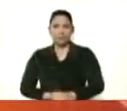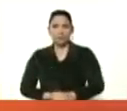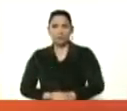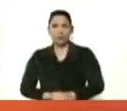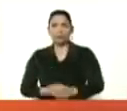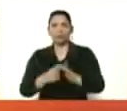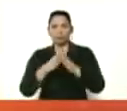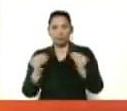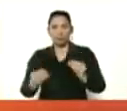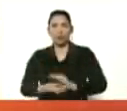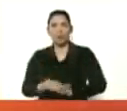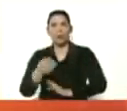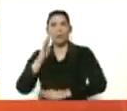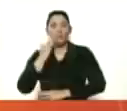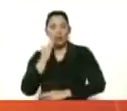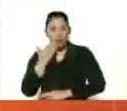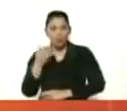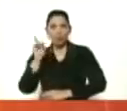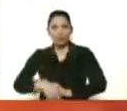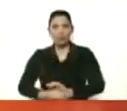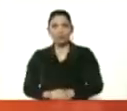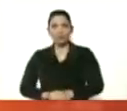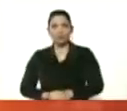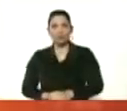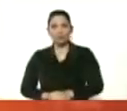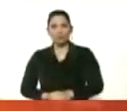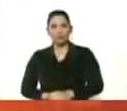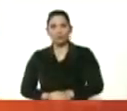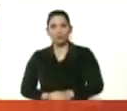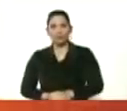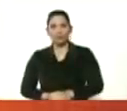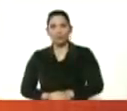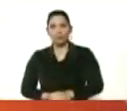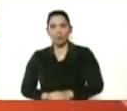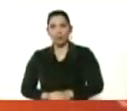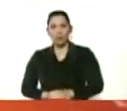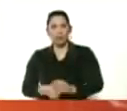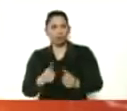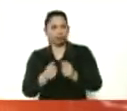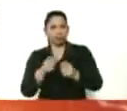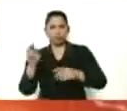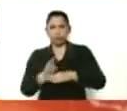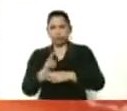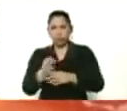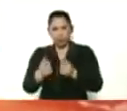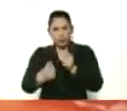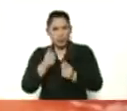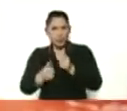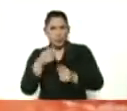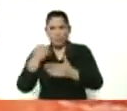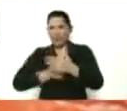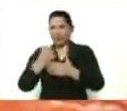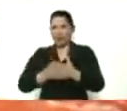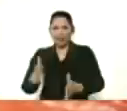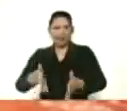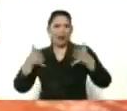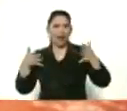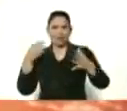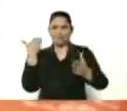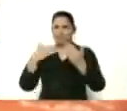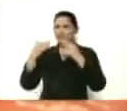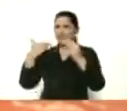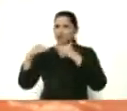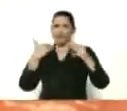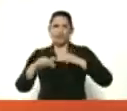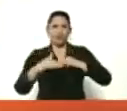todo, en Facebook, perdón, en TikTok, en Instagram, en todo. Vamos a dar la batalla en los medios, en las redes, en las calles, en